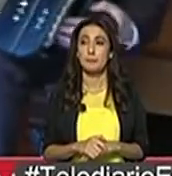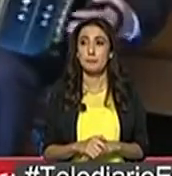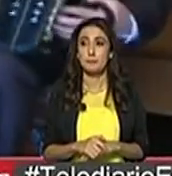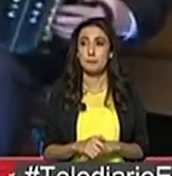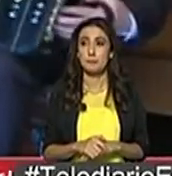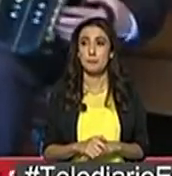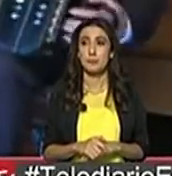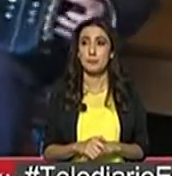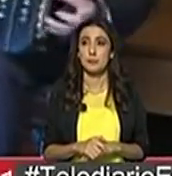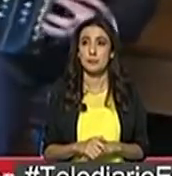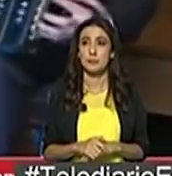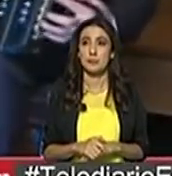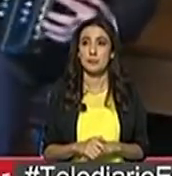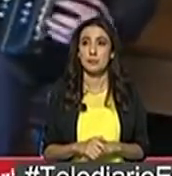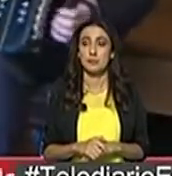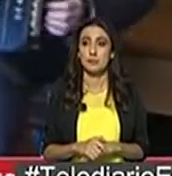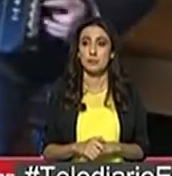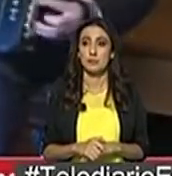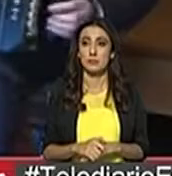se lo comprendo.